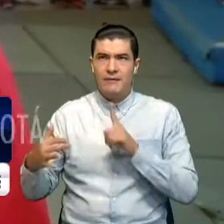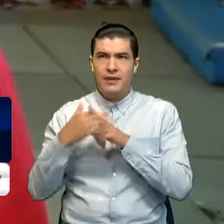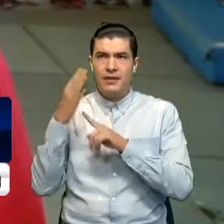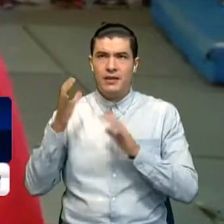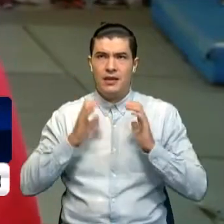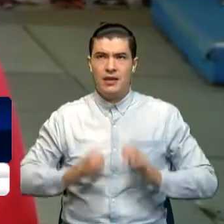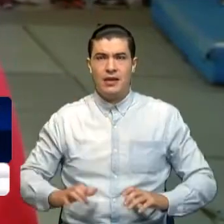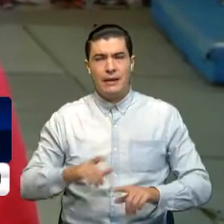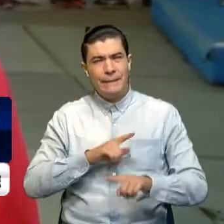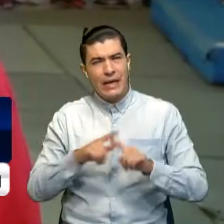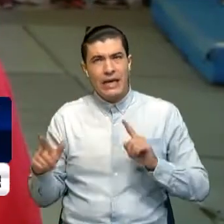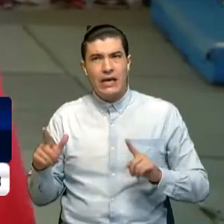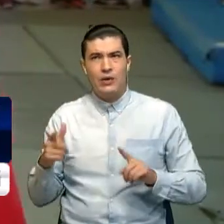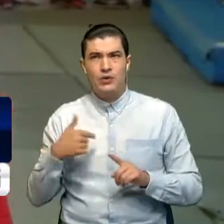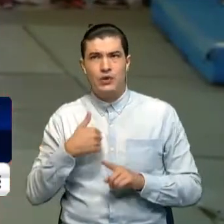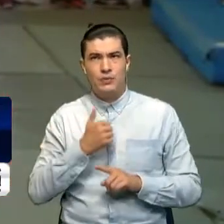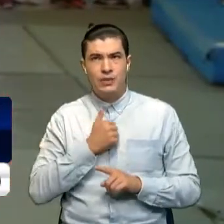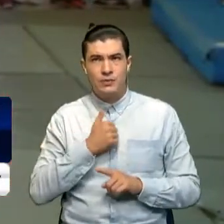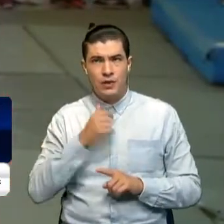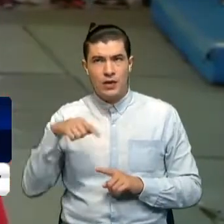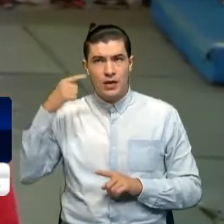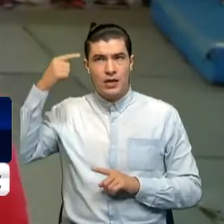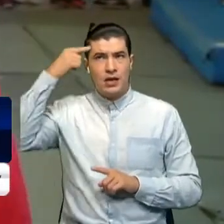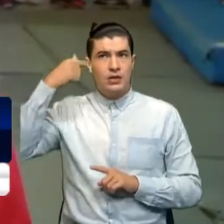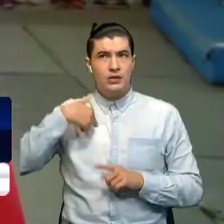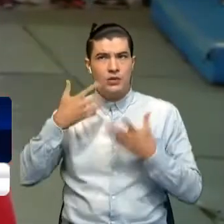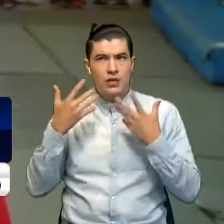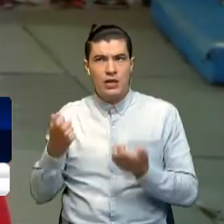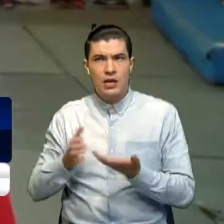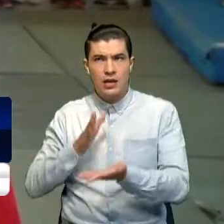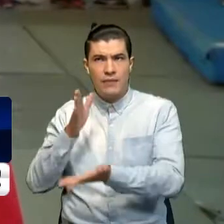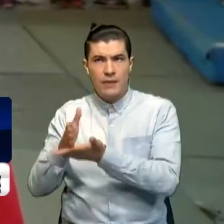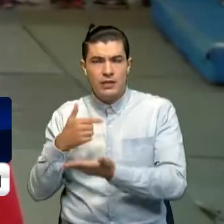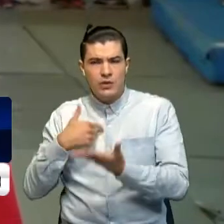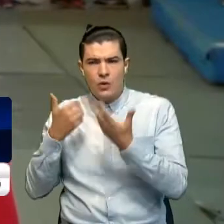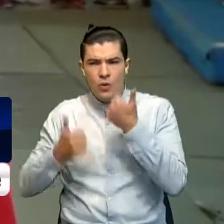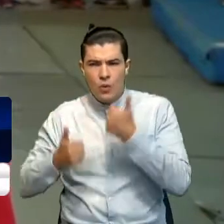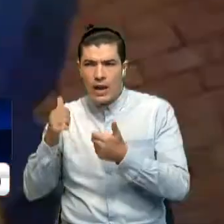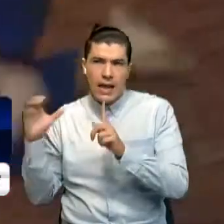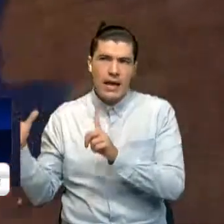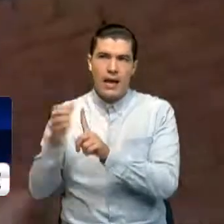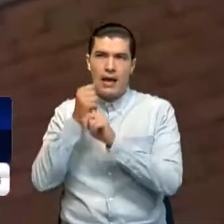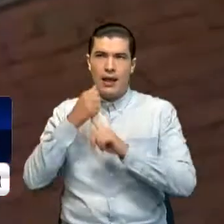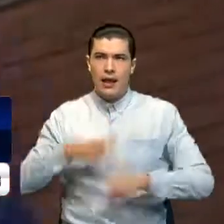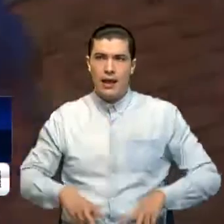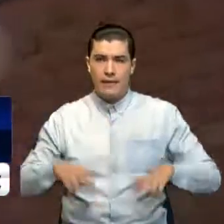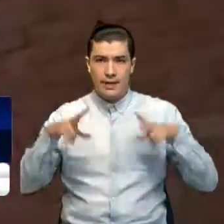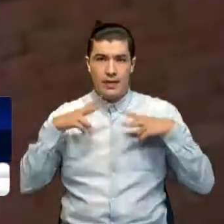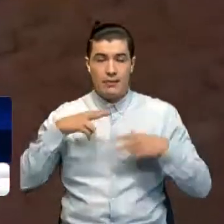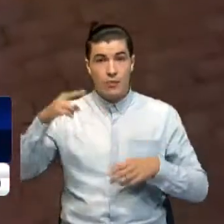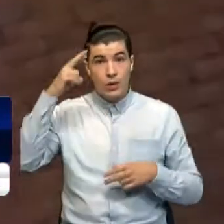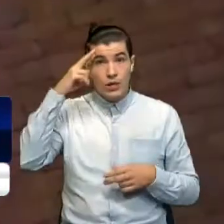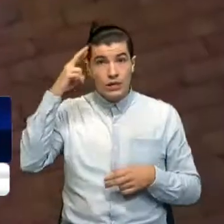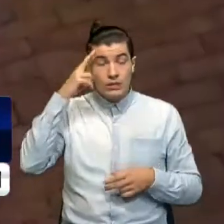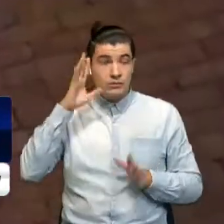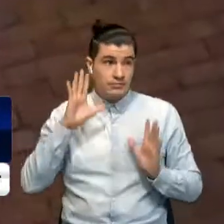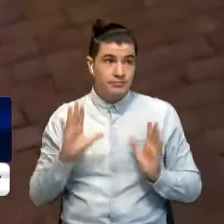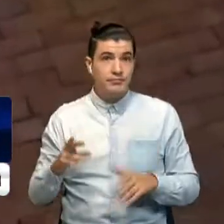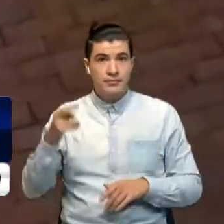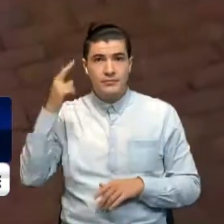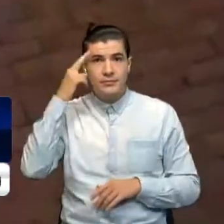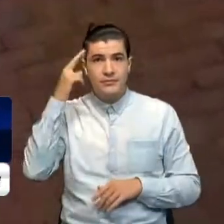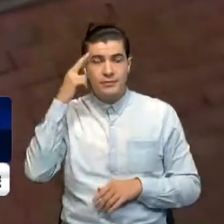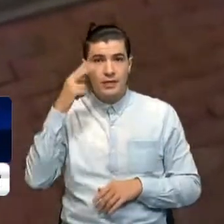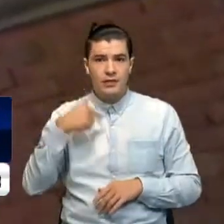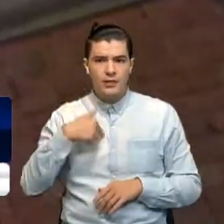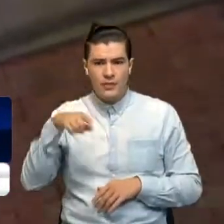eso es más como de uno estar mentalizado a dónde uno quiere ir, a qué quiere lograr en la vida. Pues por lo menos